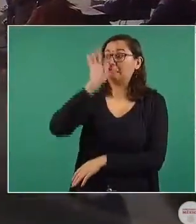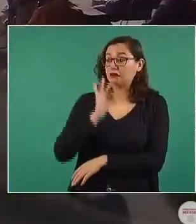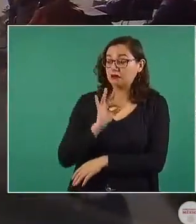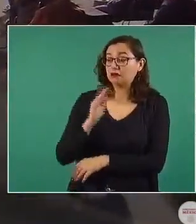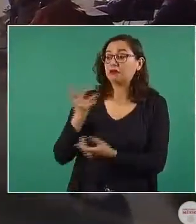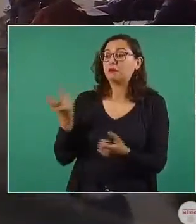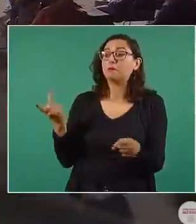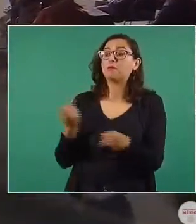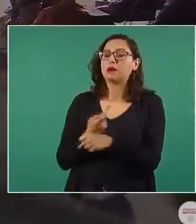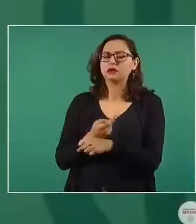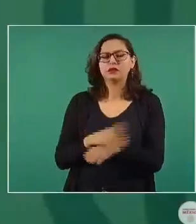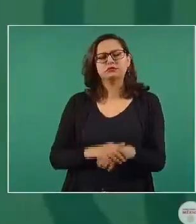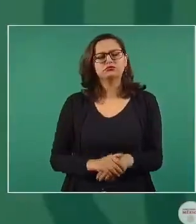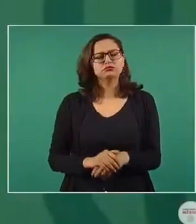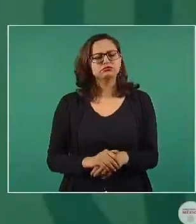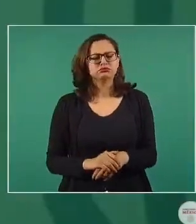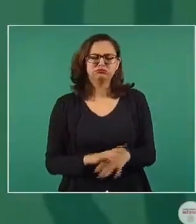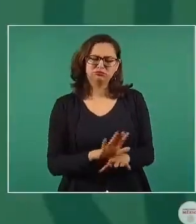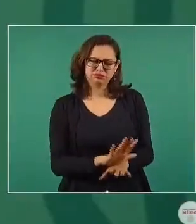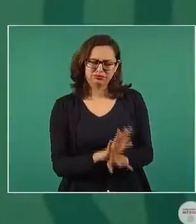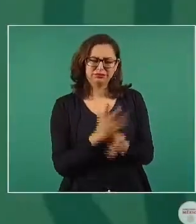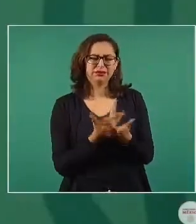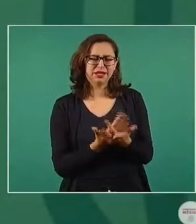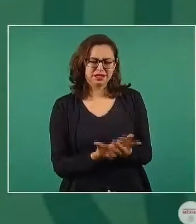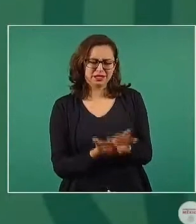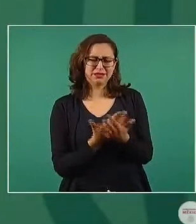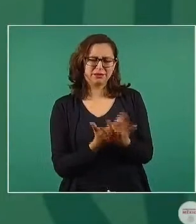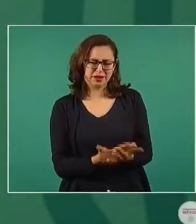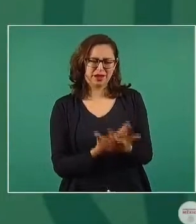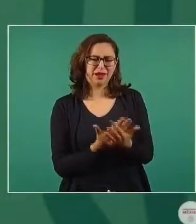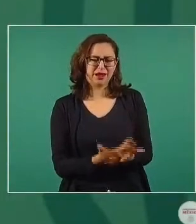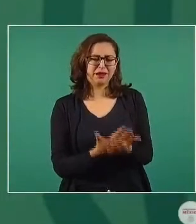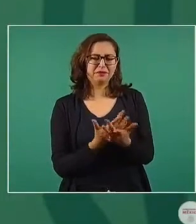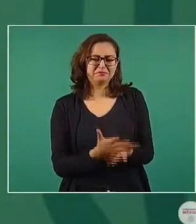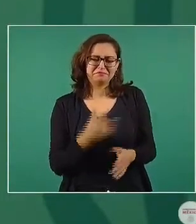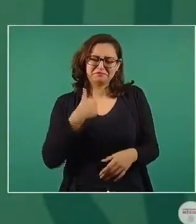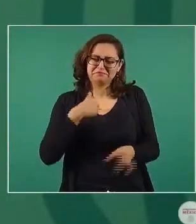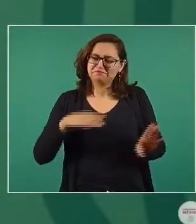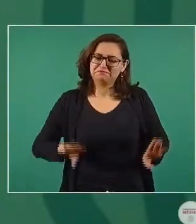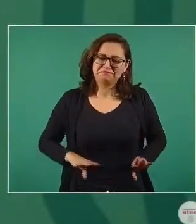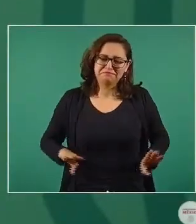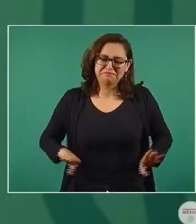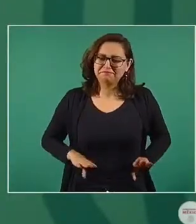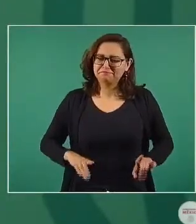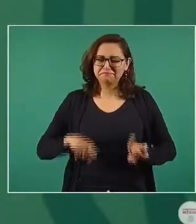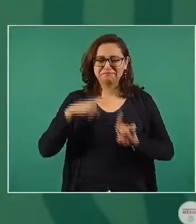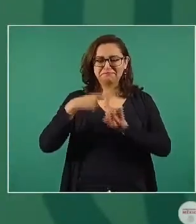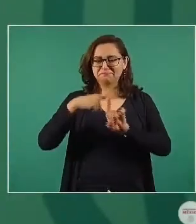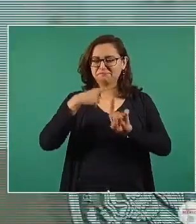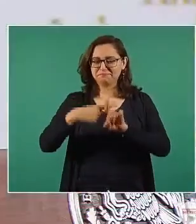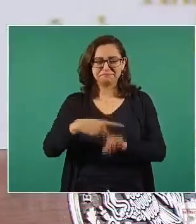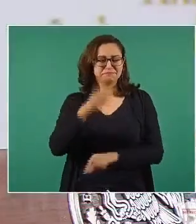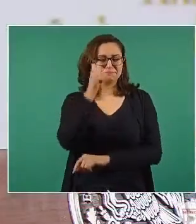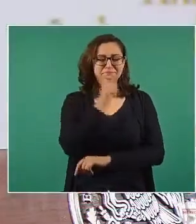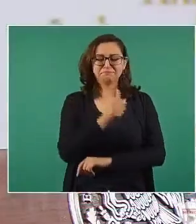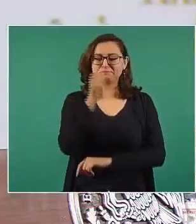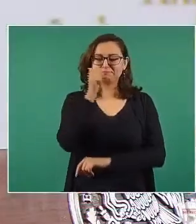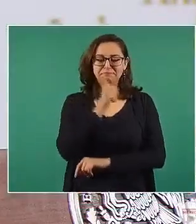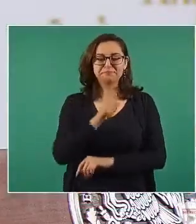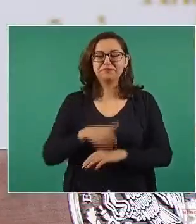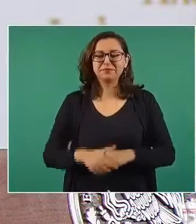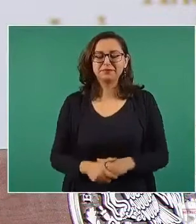Pues no nos adelantemos. Yo soy optimista. Pemex está